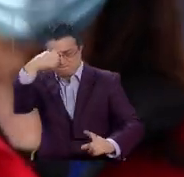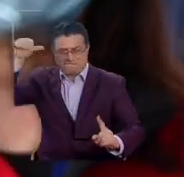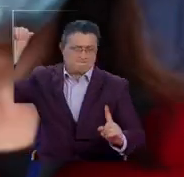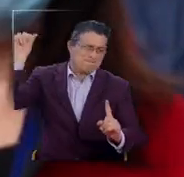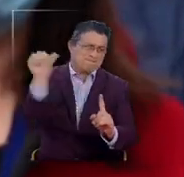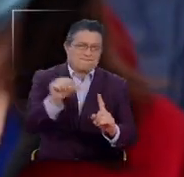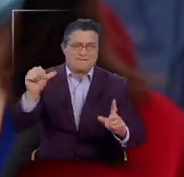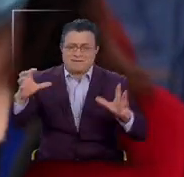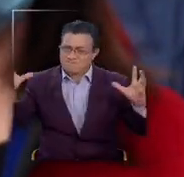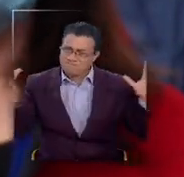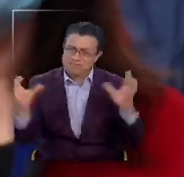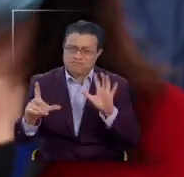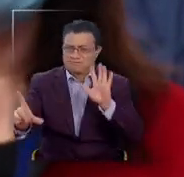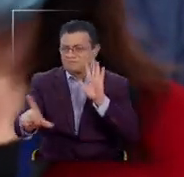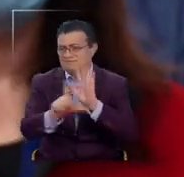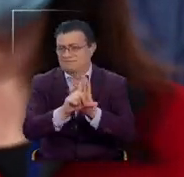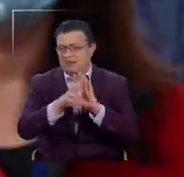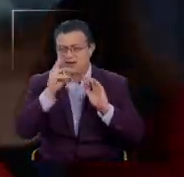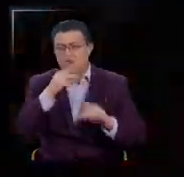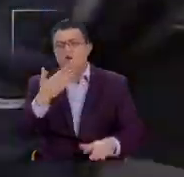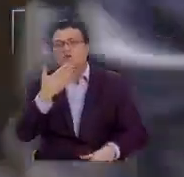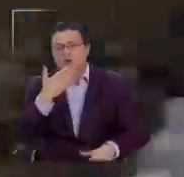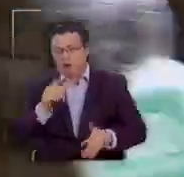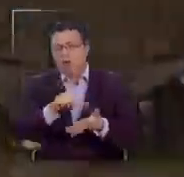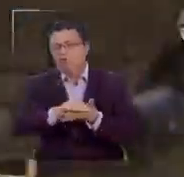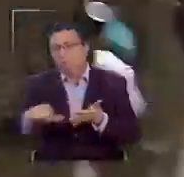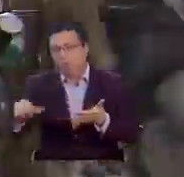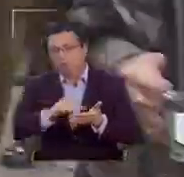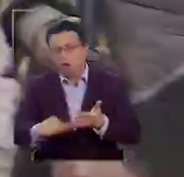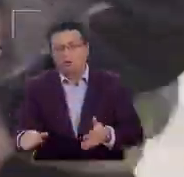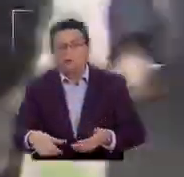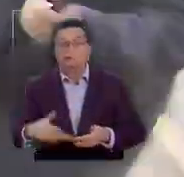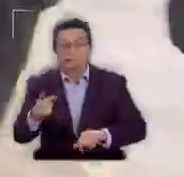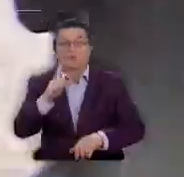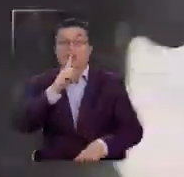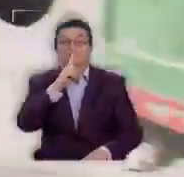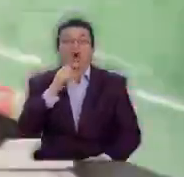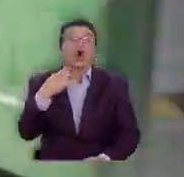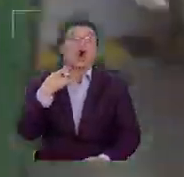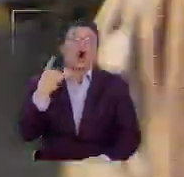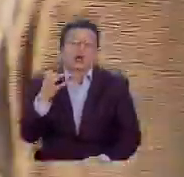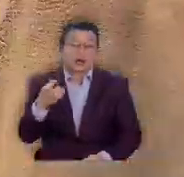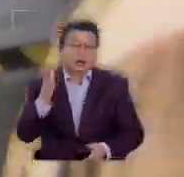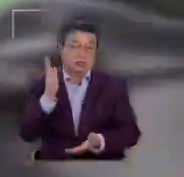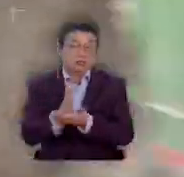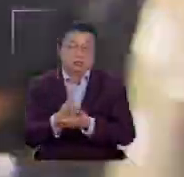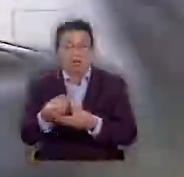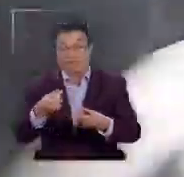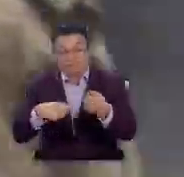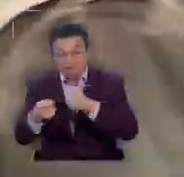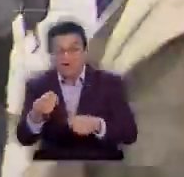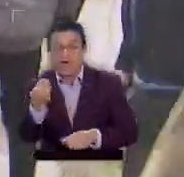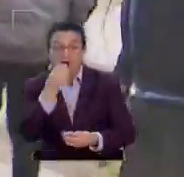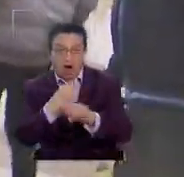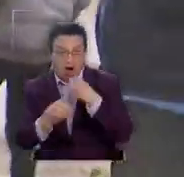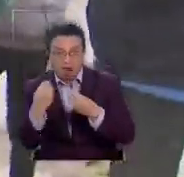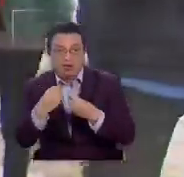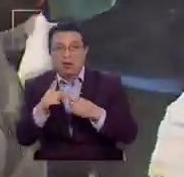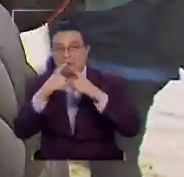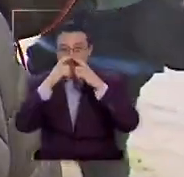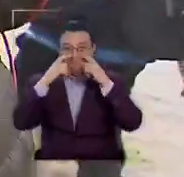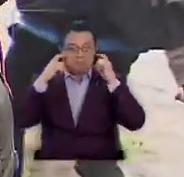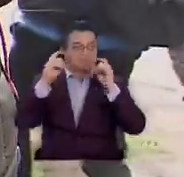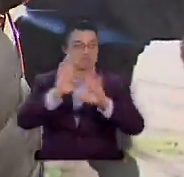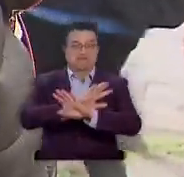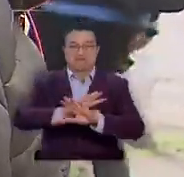estas personas, lo mismo desde la perspectiva de las multas. Una fiesta en pleno horario de toque de queda, donde vendían alimentos, no usaban